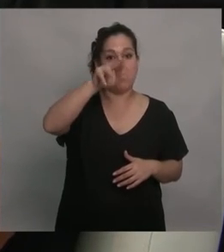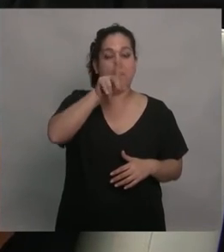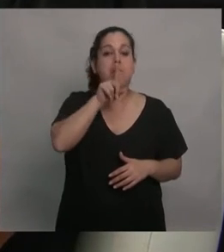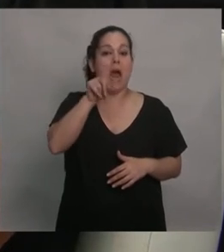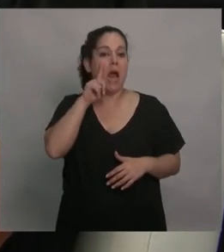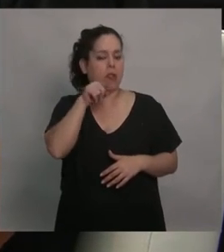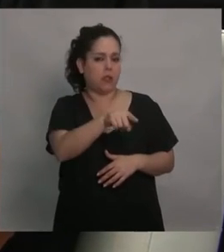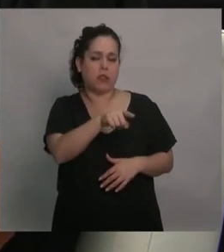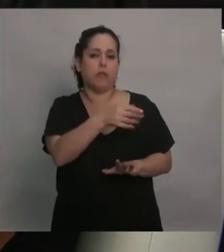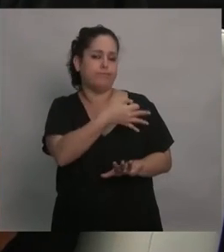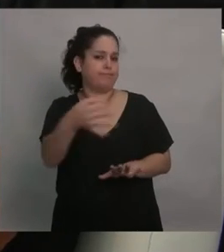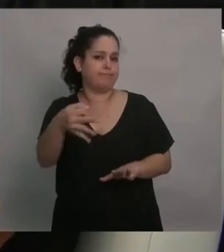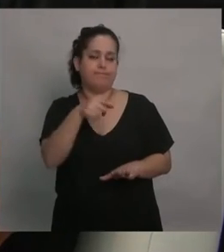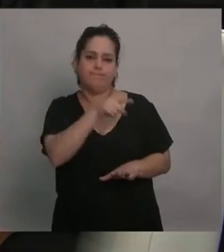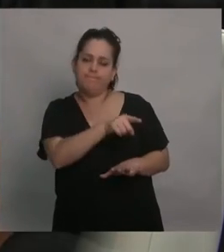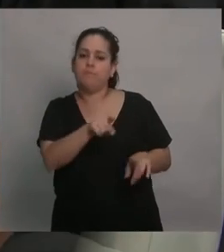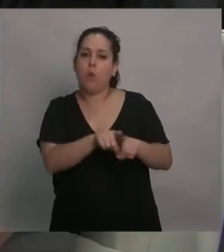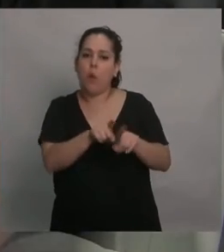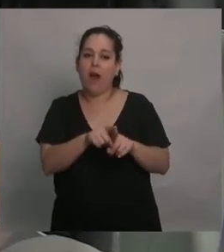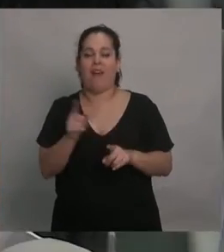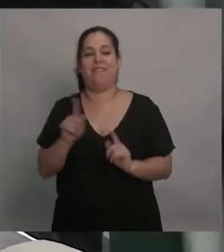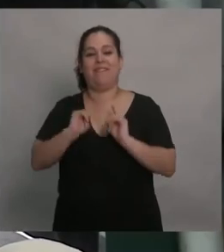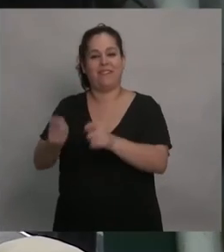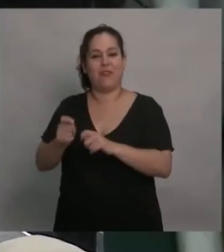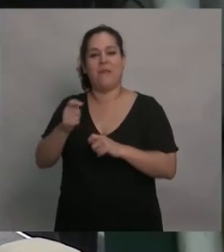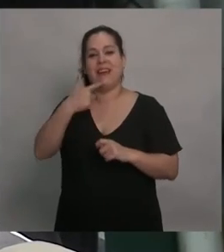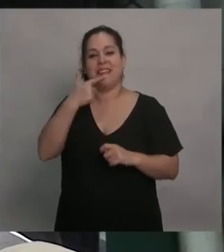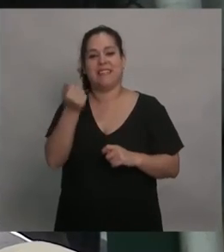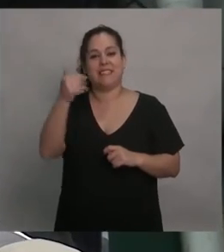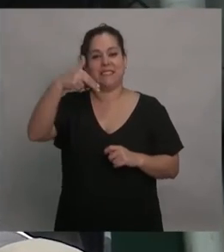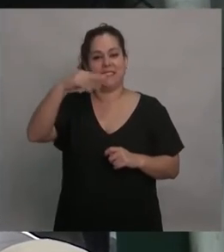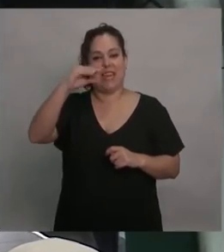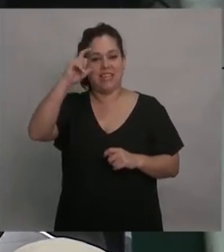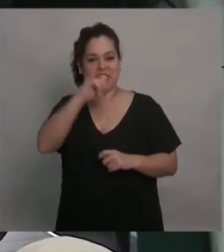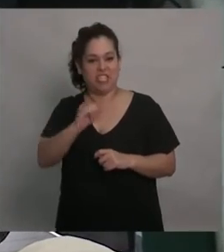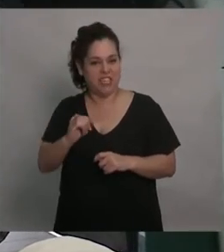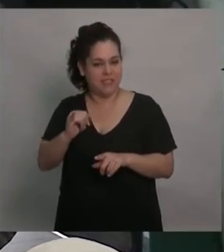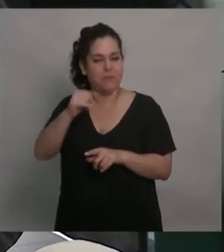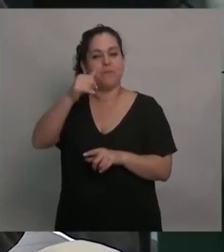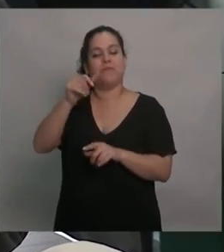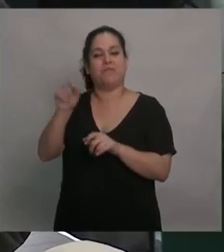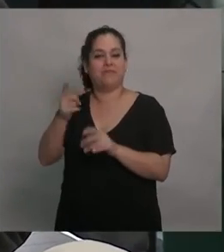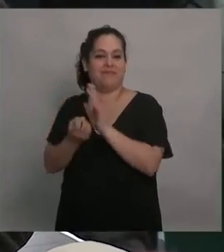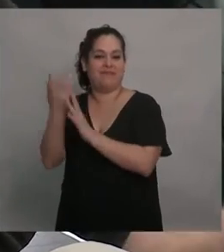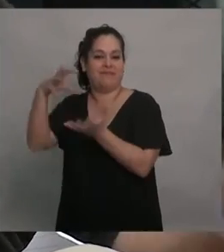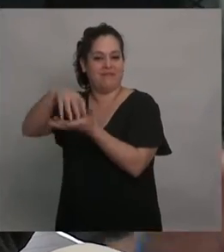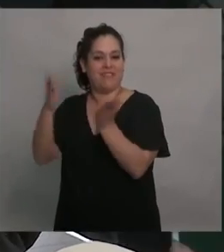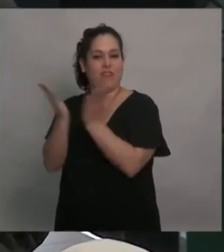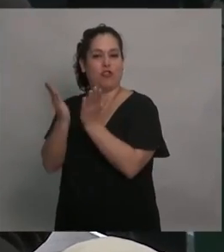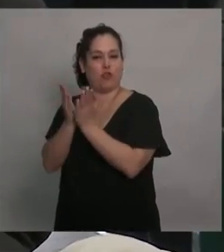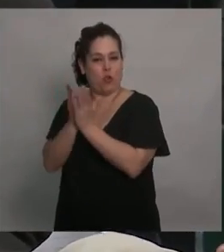cuartel Moncada. Nada mejor que Ana Sánchez Collazo, del Centro de Estudios Martianos de La Habana, para hablarnos de